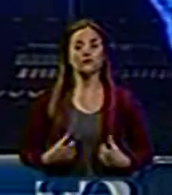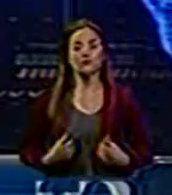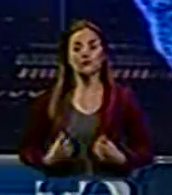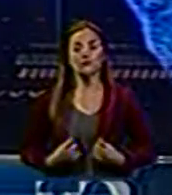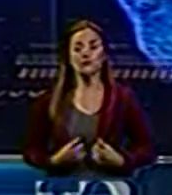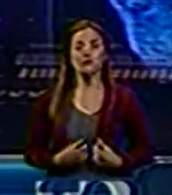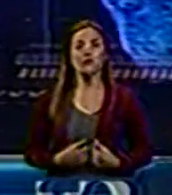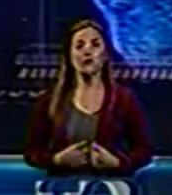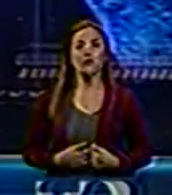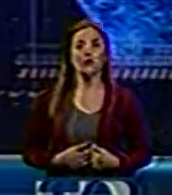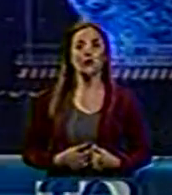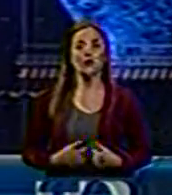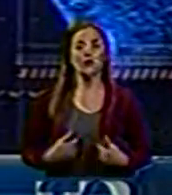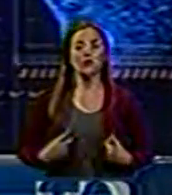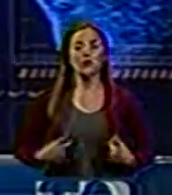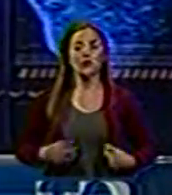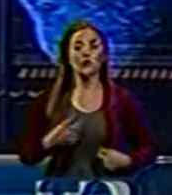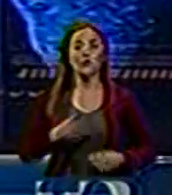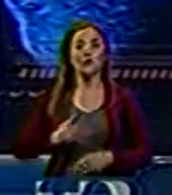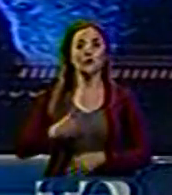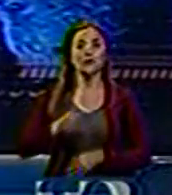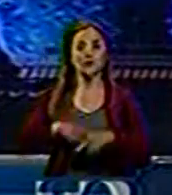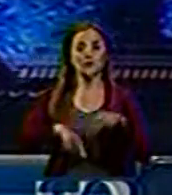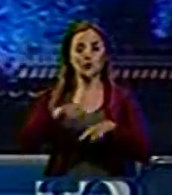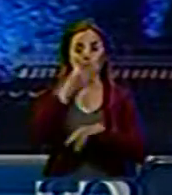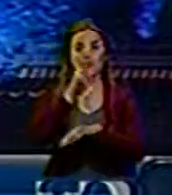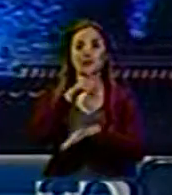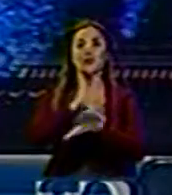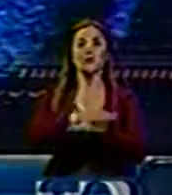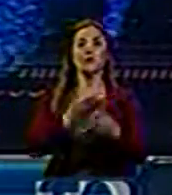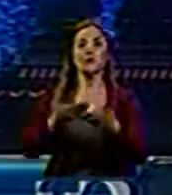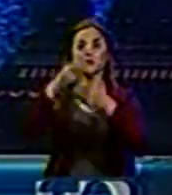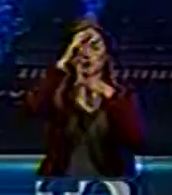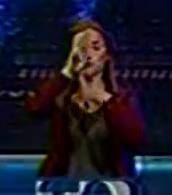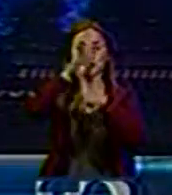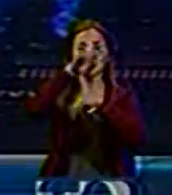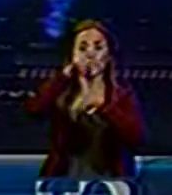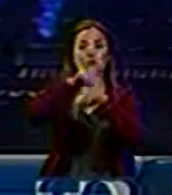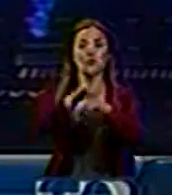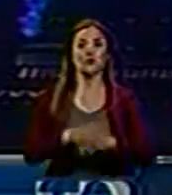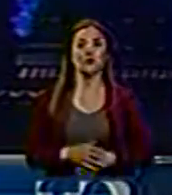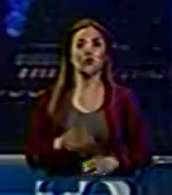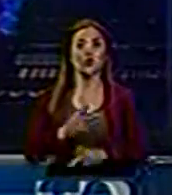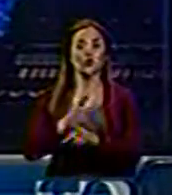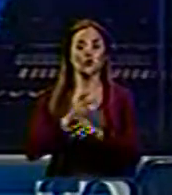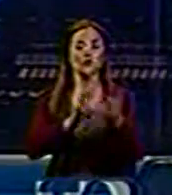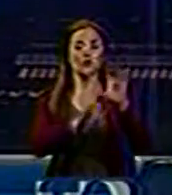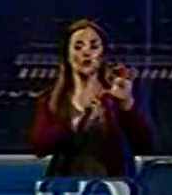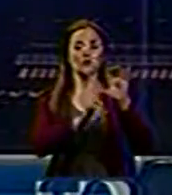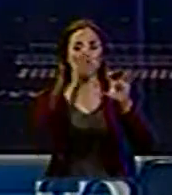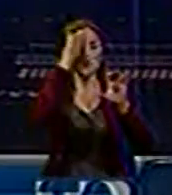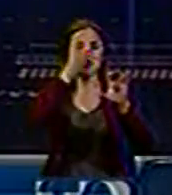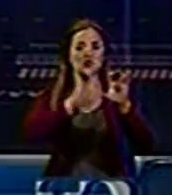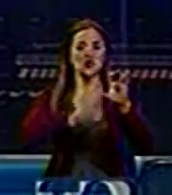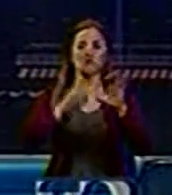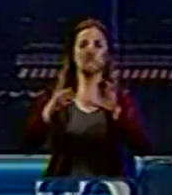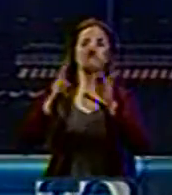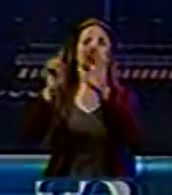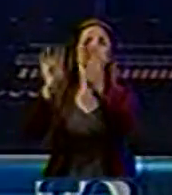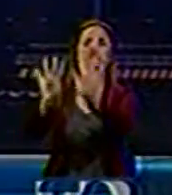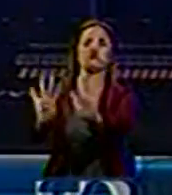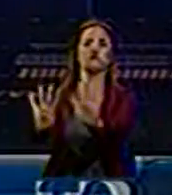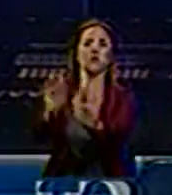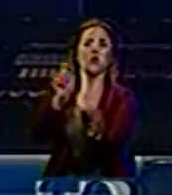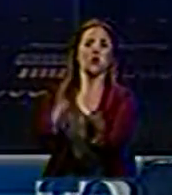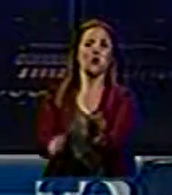¿Qué tal, amigos? Buenas tardes, bienvenidos a 24 horas. El Consejo de Participación Ciudadana Transitorio ratificó su decisión de cesar